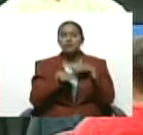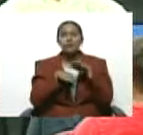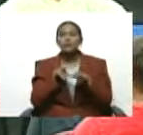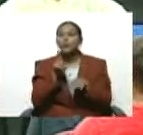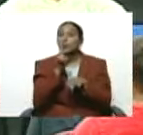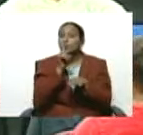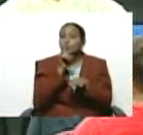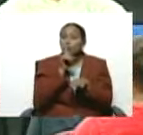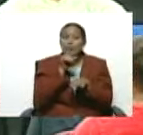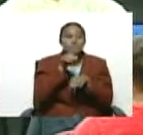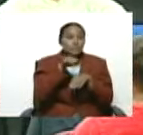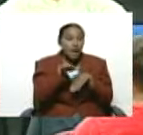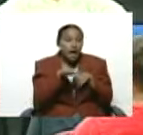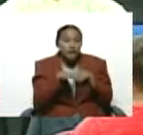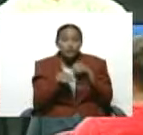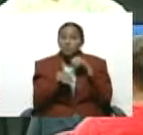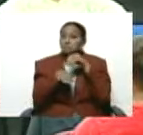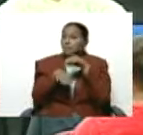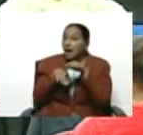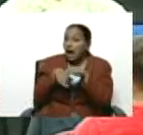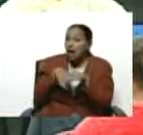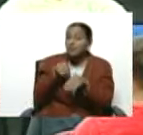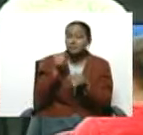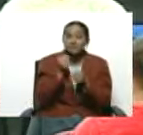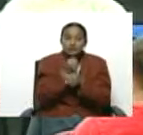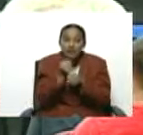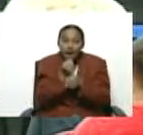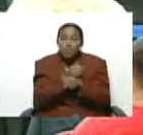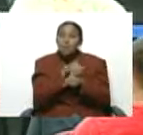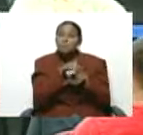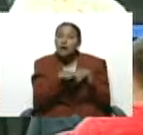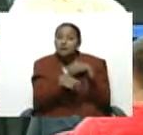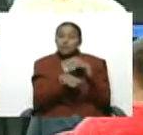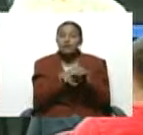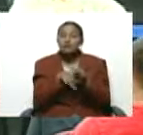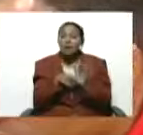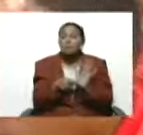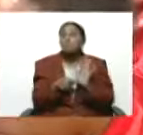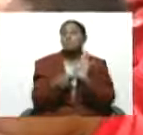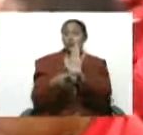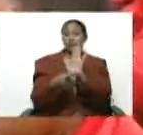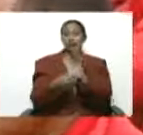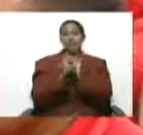debajo, por debajo. Y el número se lo vamos a dar, ¿saben cuándo? El 28.